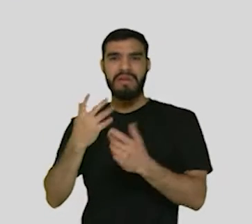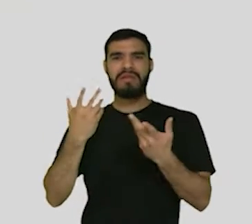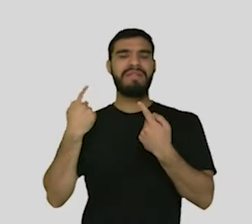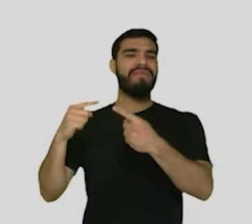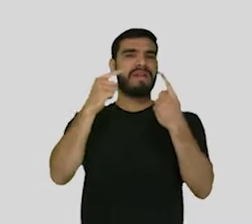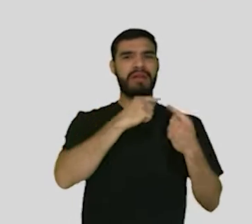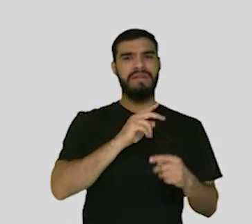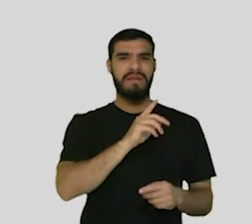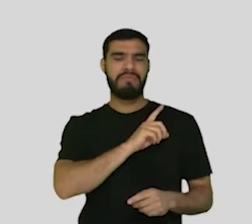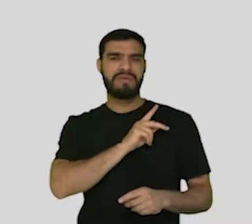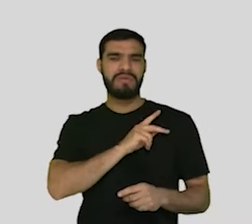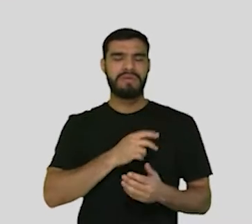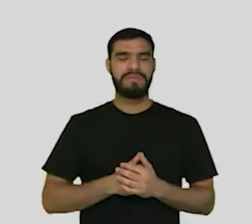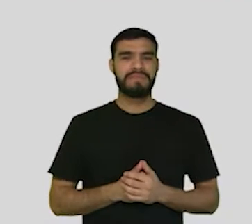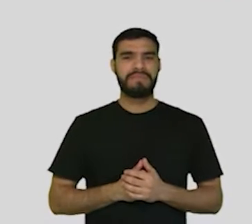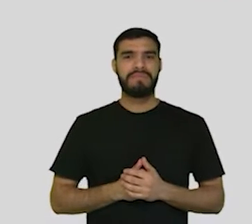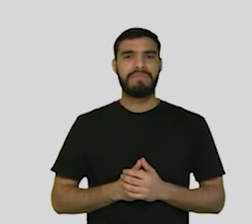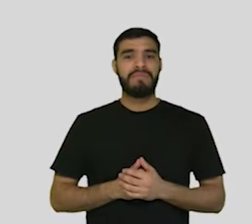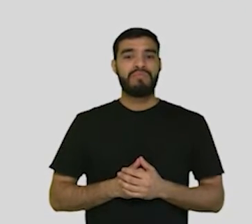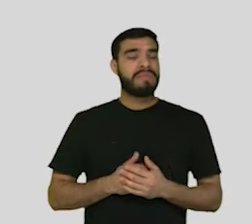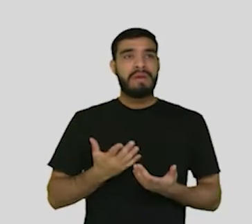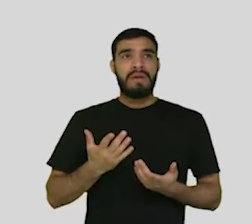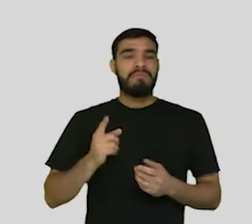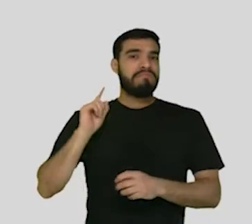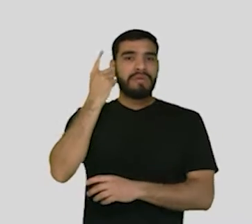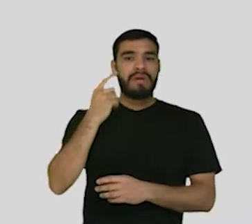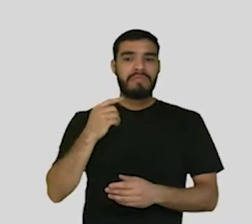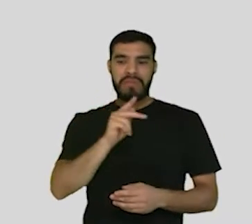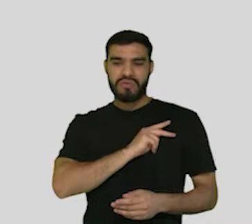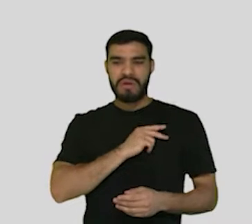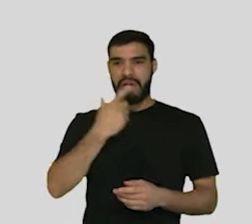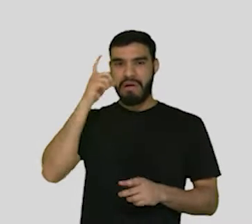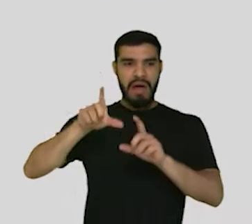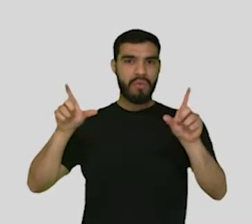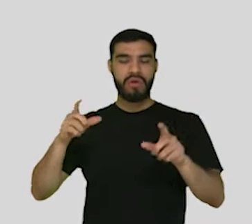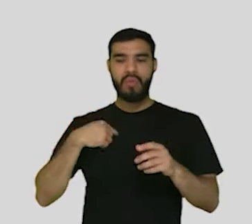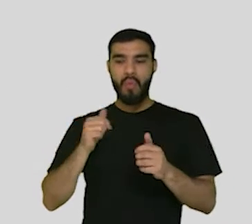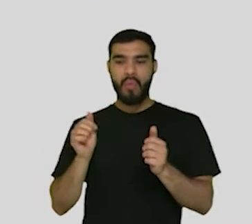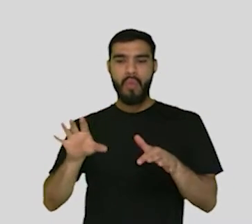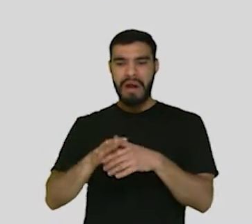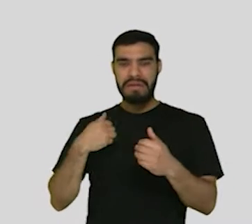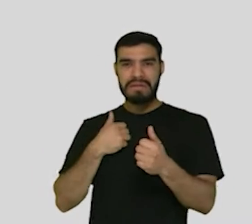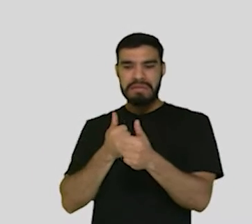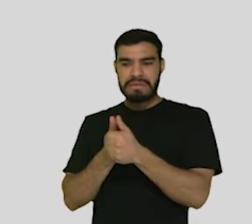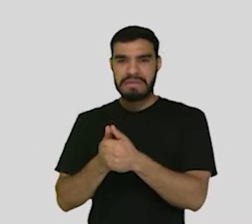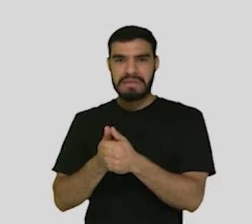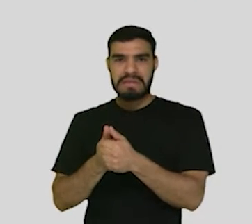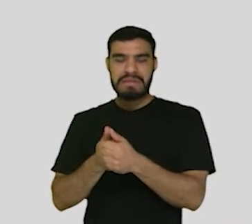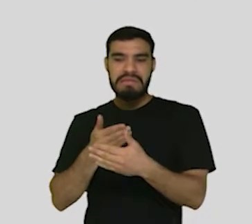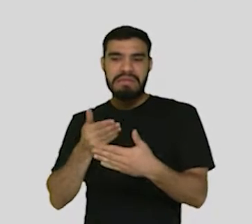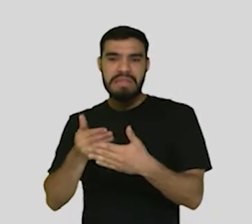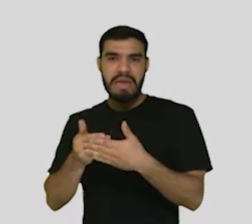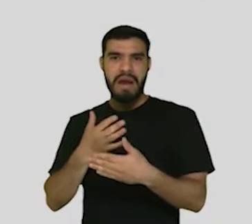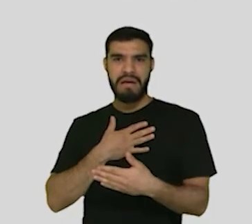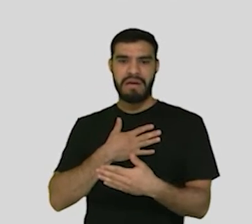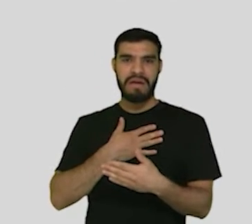diversidad. Va a depender, tambor, bisacuera, pe. O reconoces, guaco, a diversidad. Hasta que uno no lo sienta en carne